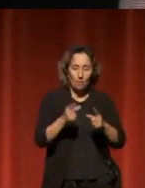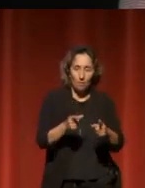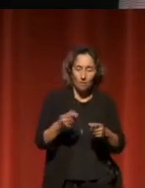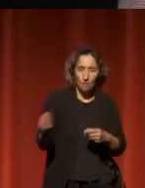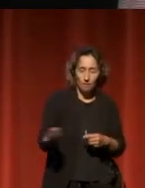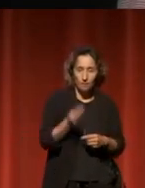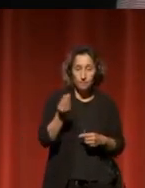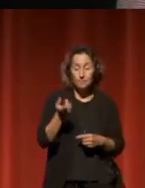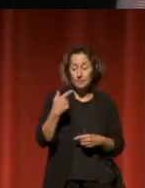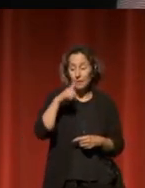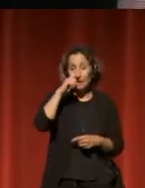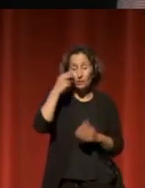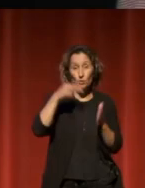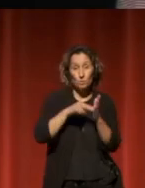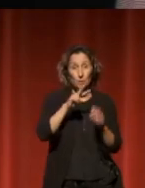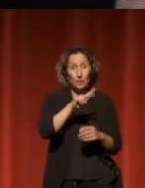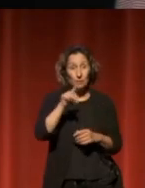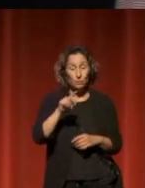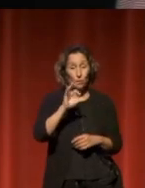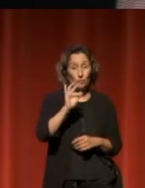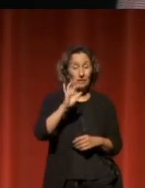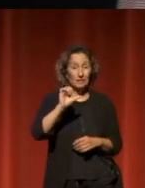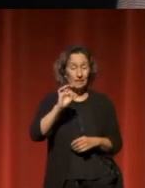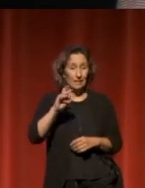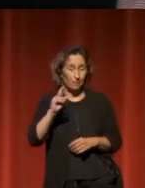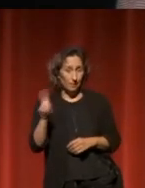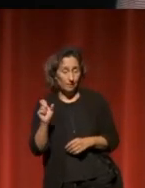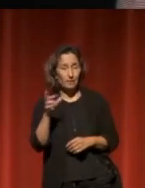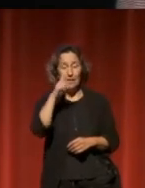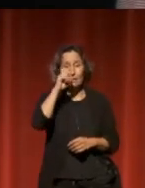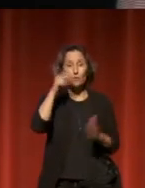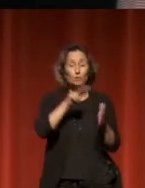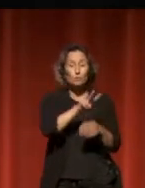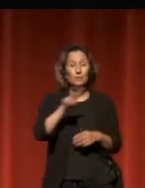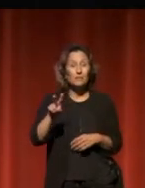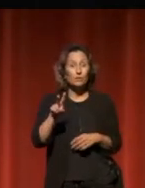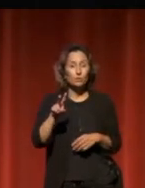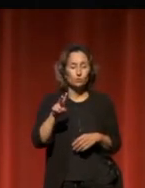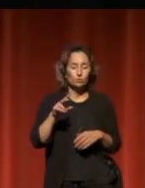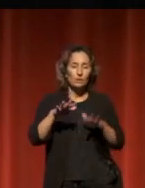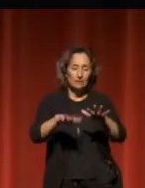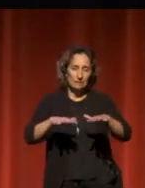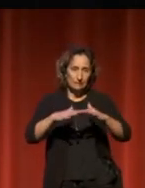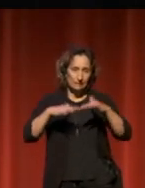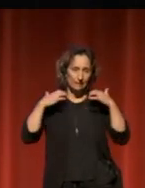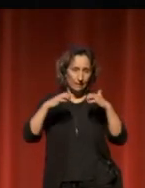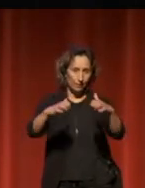en 2021 por FESABIT y presentado en 2022 en el Senado. Un fuerte aplauso para Óscar Arroyo.